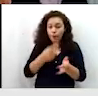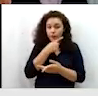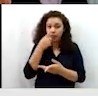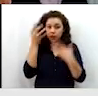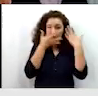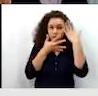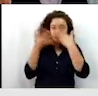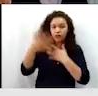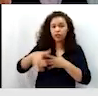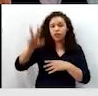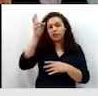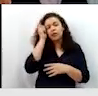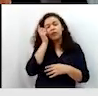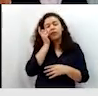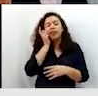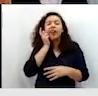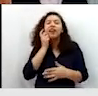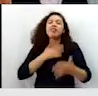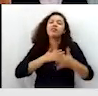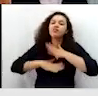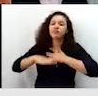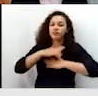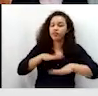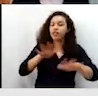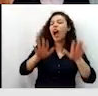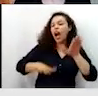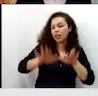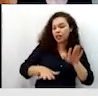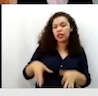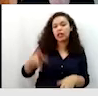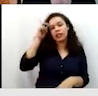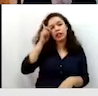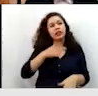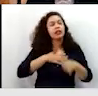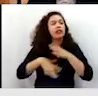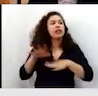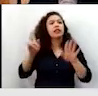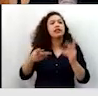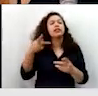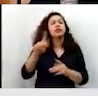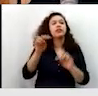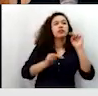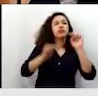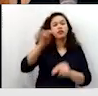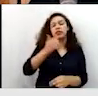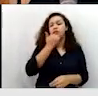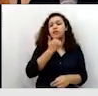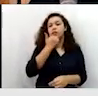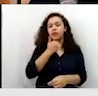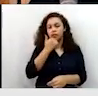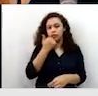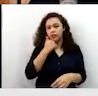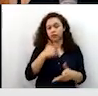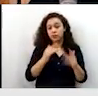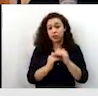llega a presentar, pero no tanto. Aquí va a depender mucho el sueño y cansancio de cómo se estén dando esos niveles de glucosa si son muy